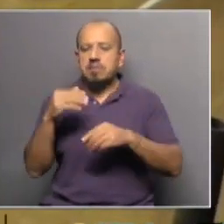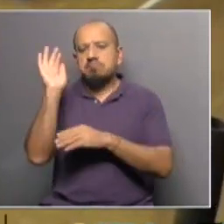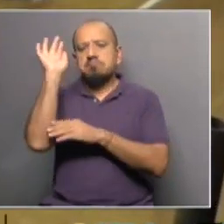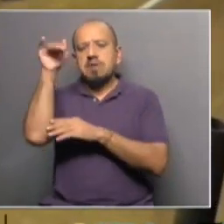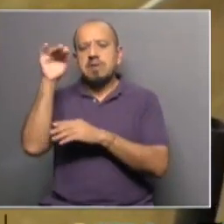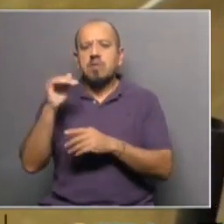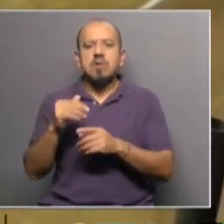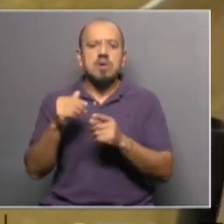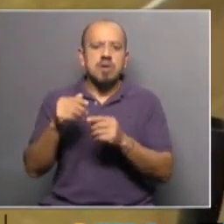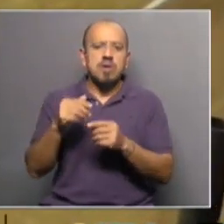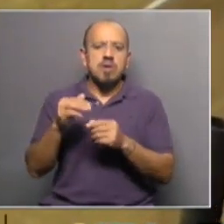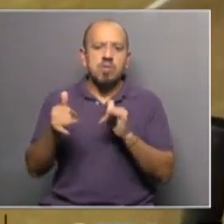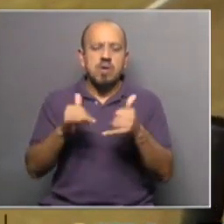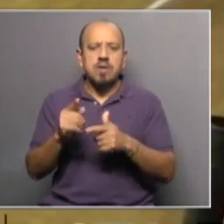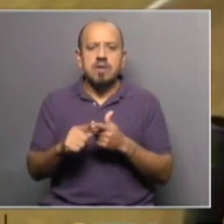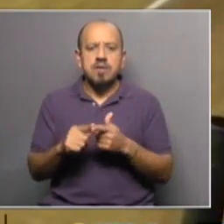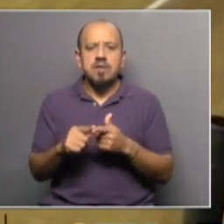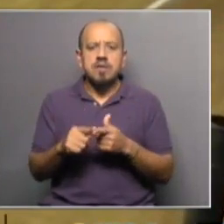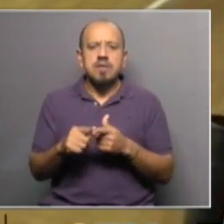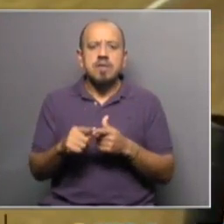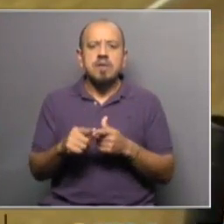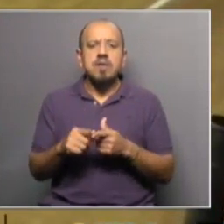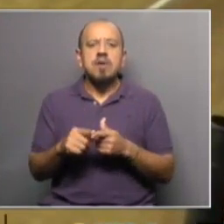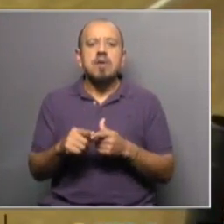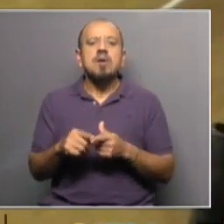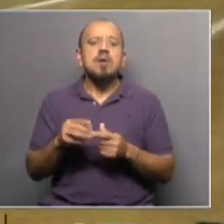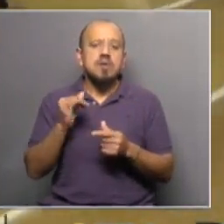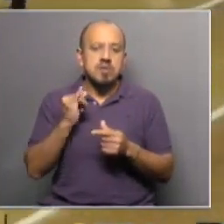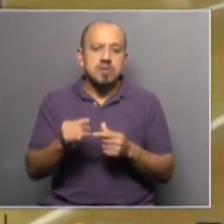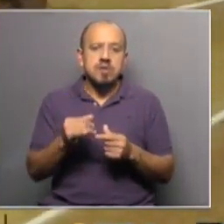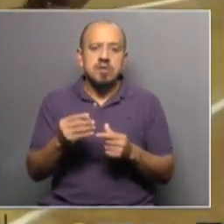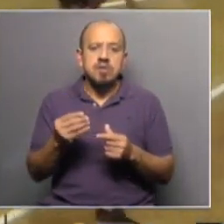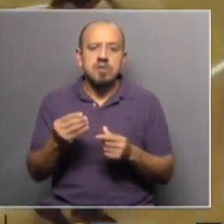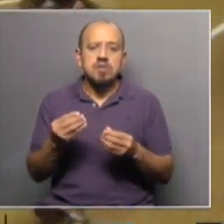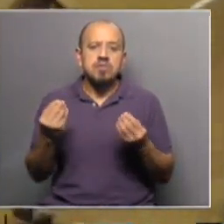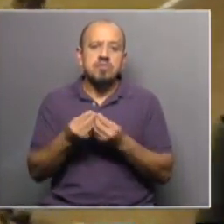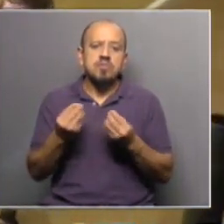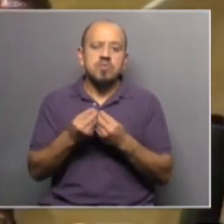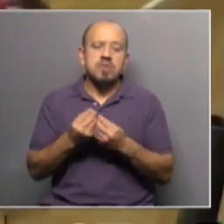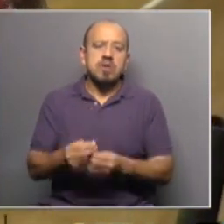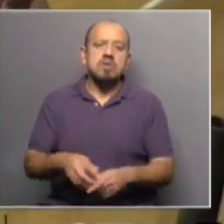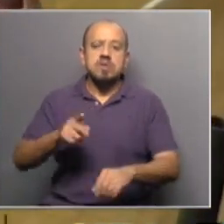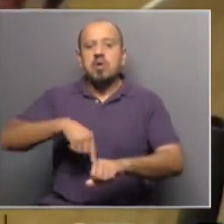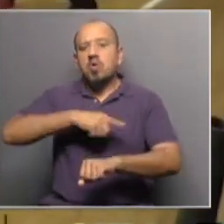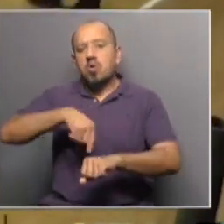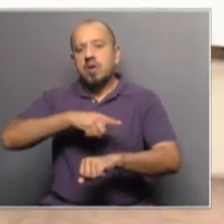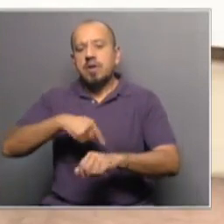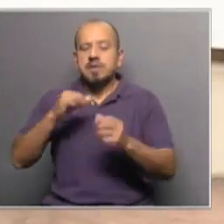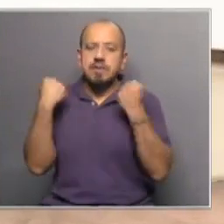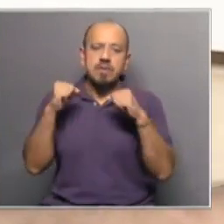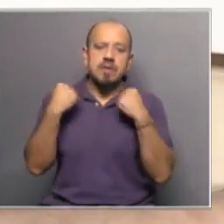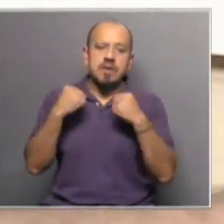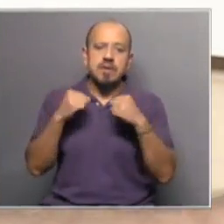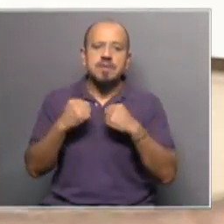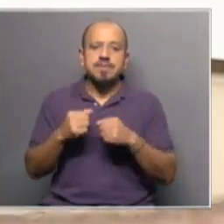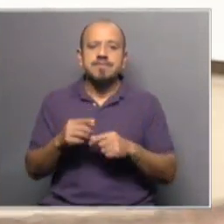menos incorporar y jugar. Y yo creo que sí, lo que pasa es que implica muchas horas de entrenamiento y ser constante. Obviamente, capaz